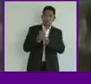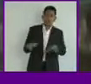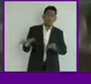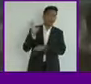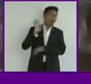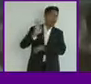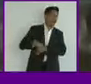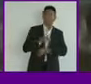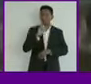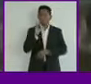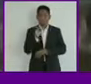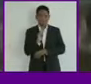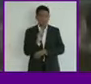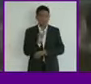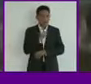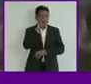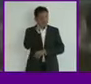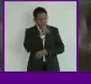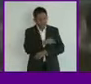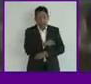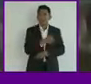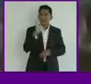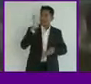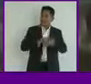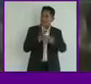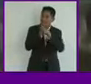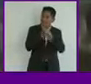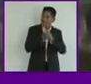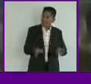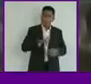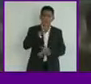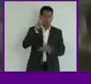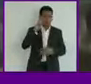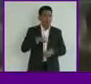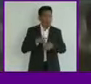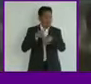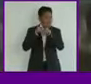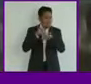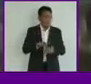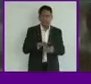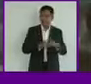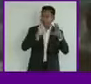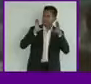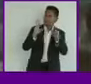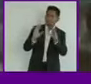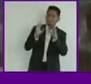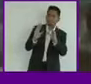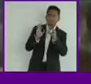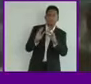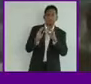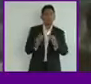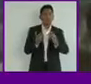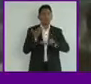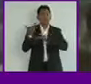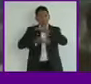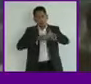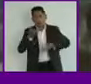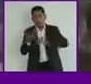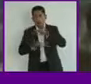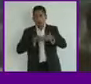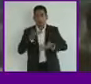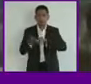contrario, fomentar información viable, veraz, y que se dé el apoyo que merecen las personas